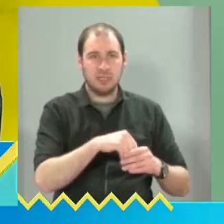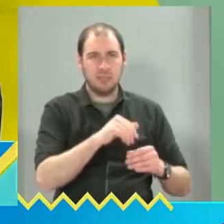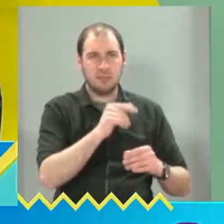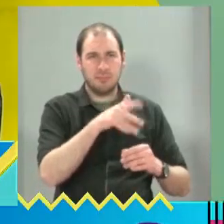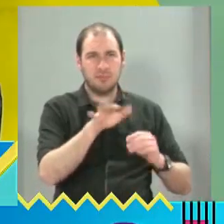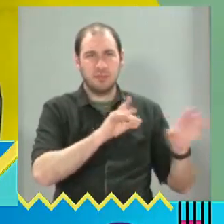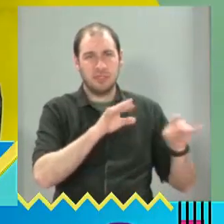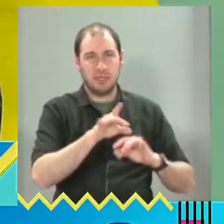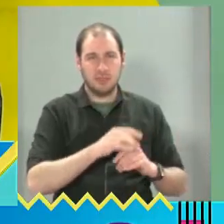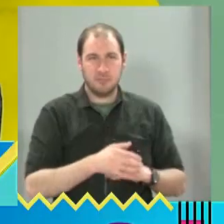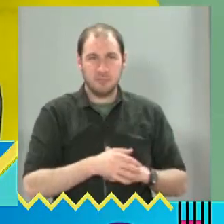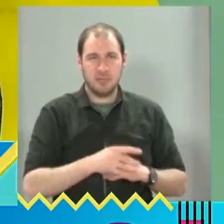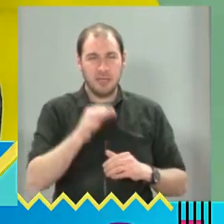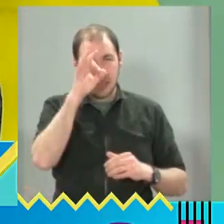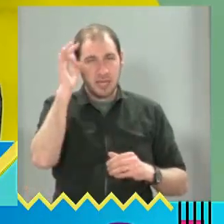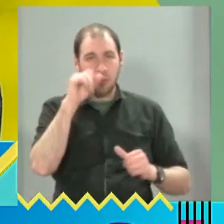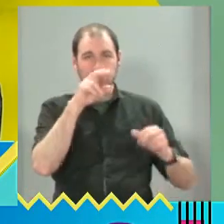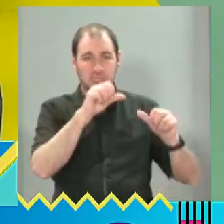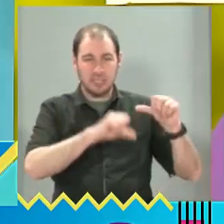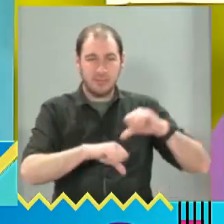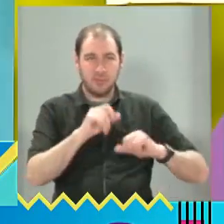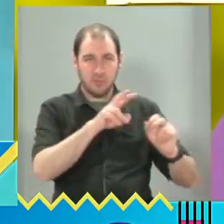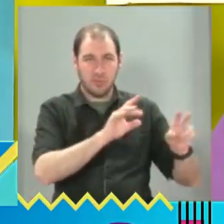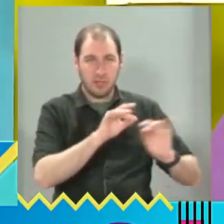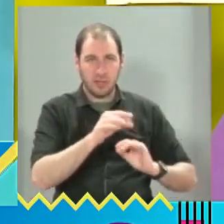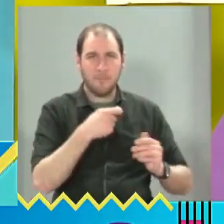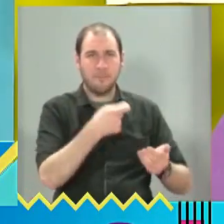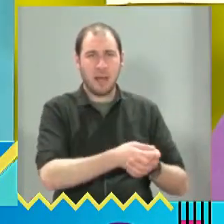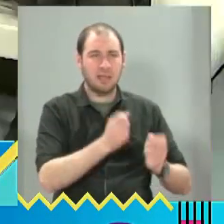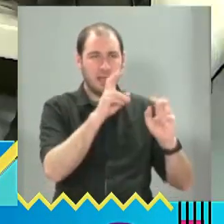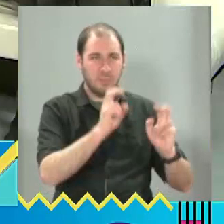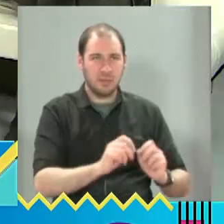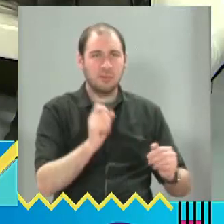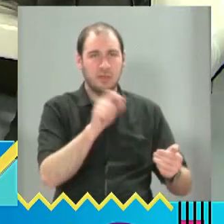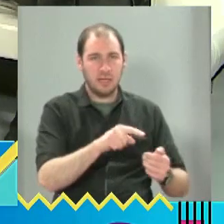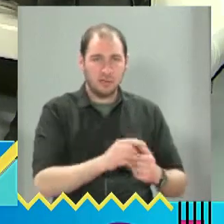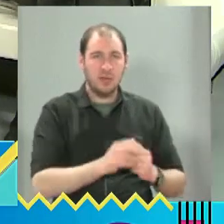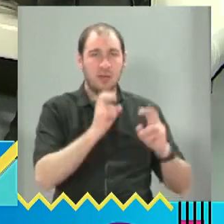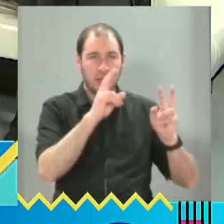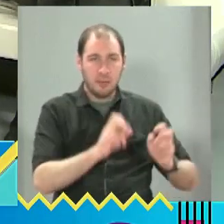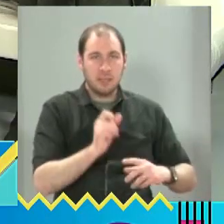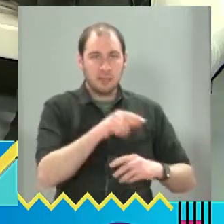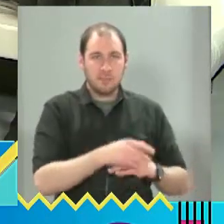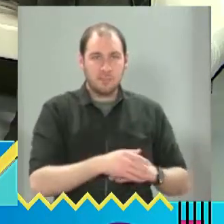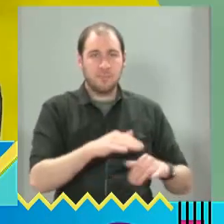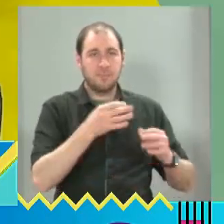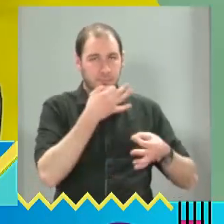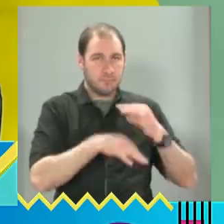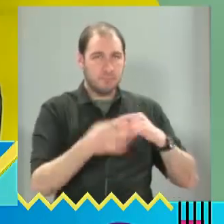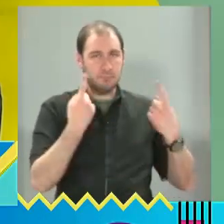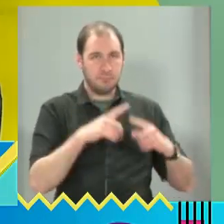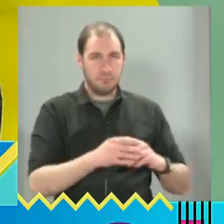los principales neurocientíficos y les dicen, bueno, hay tanto dinero para investigar esto, e investigan marketing,